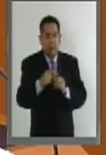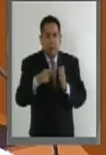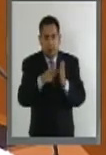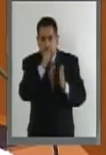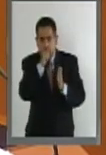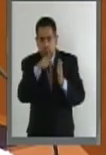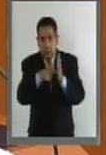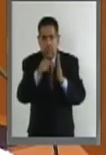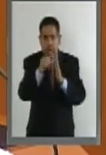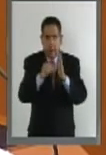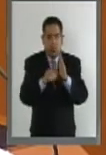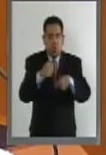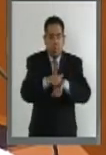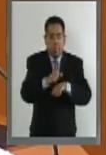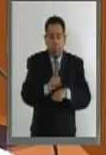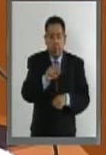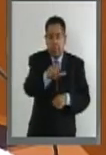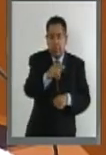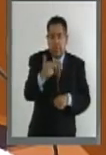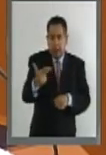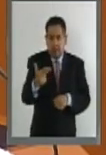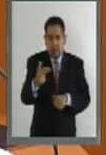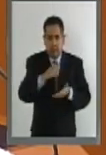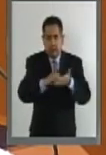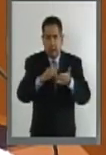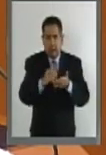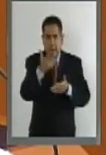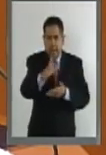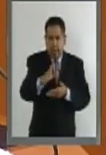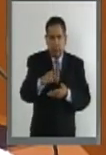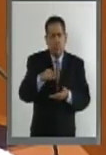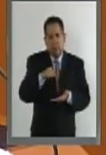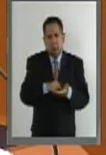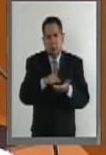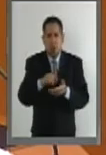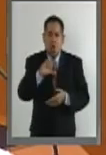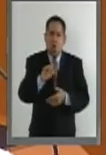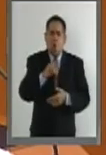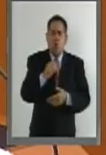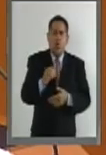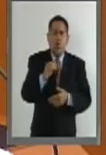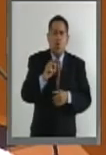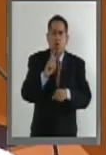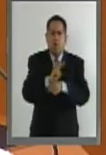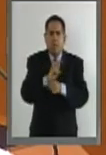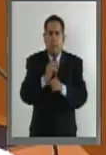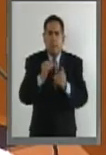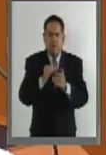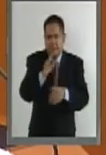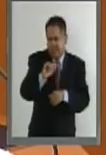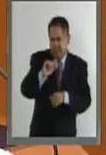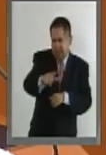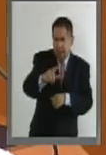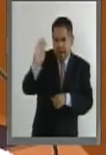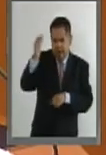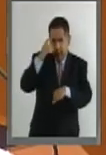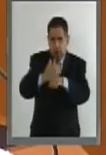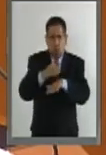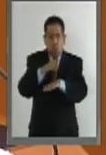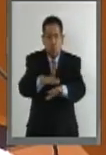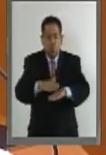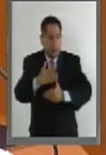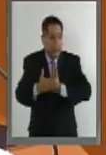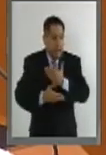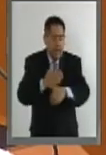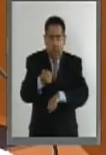artículo 17H, fracción décima del Código Fiscal de la Federación, relativa a la facultad del Servicio